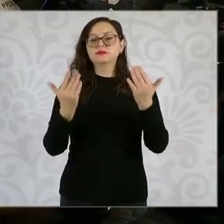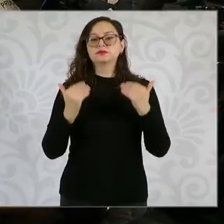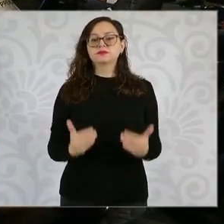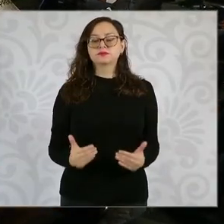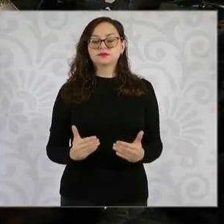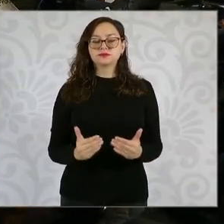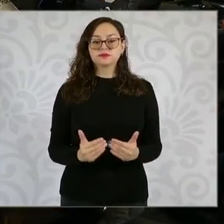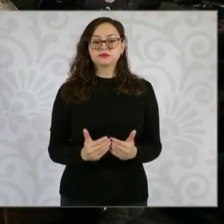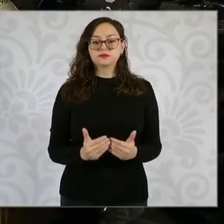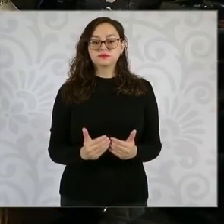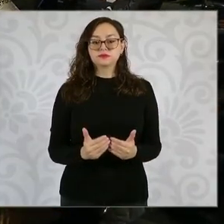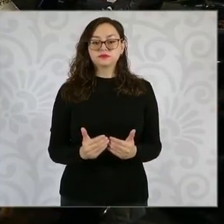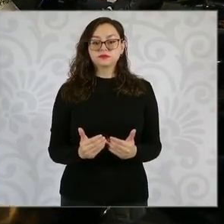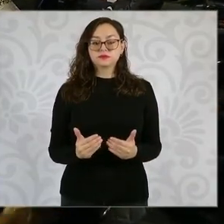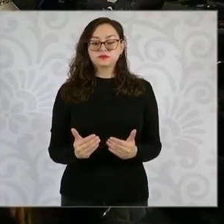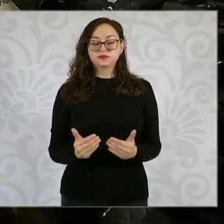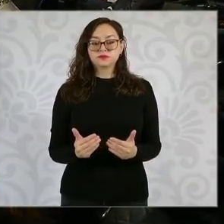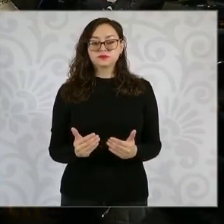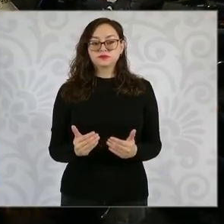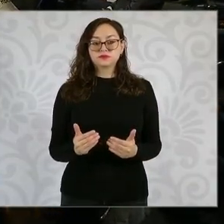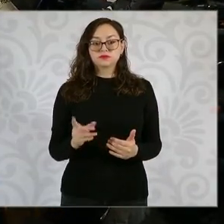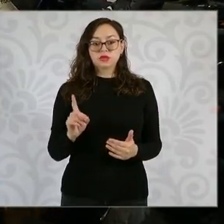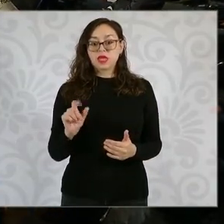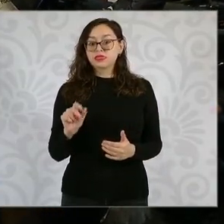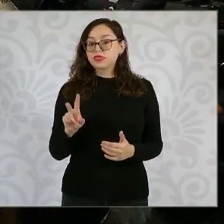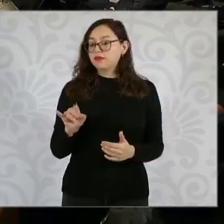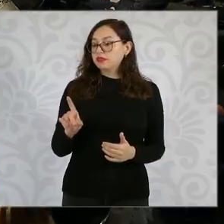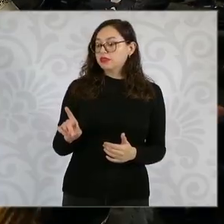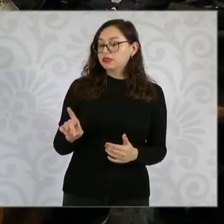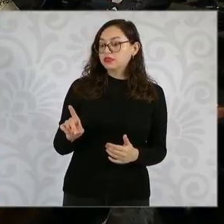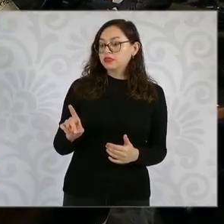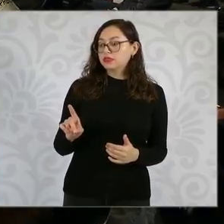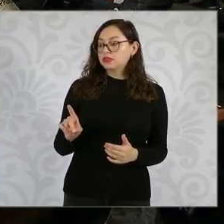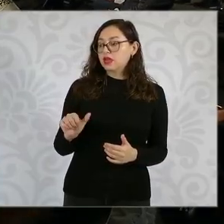palabra primero a David o a Ariadna.